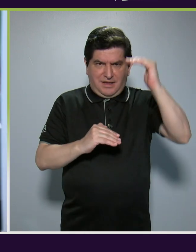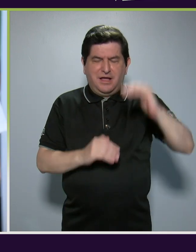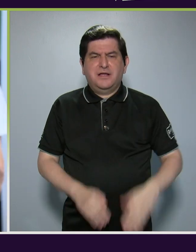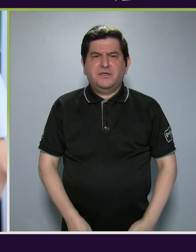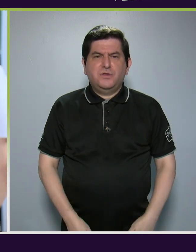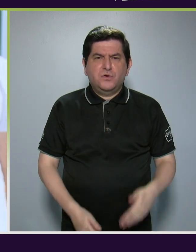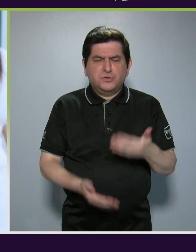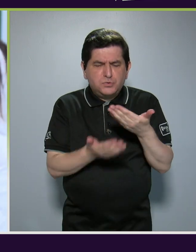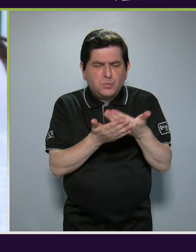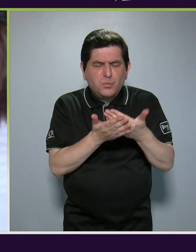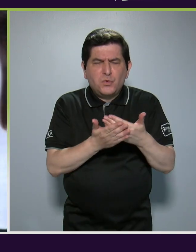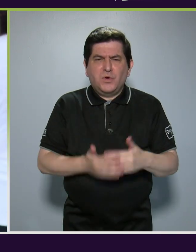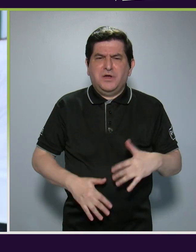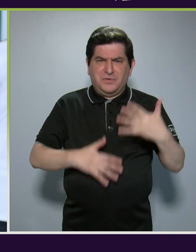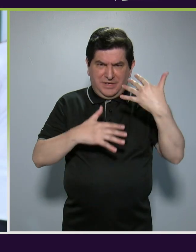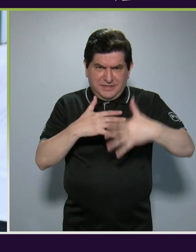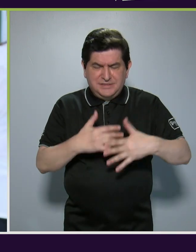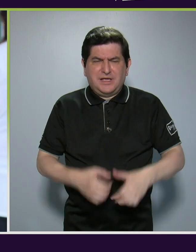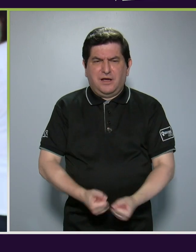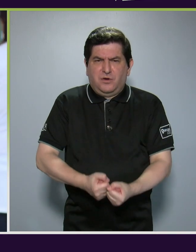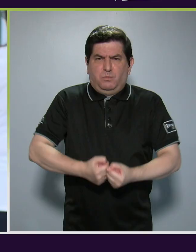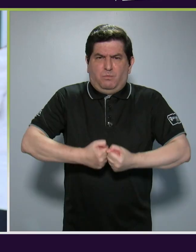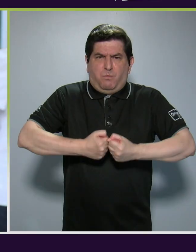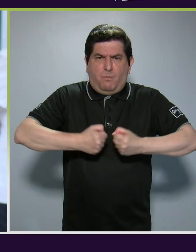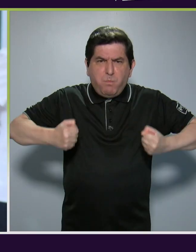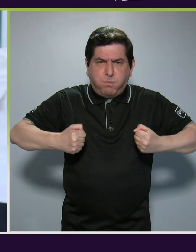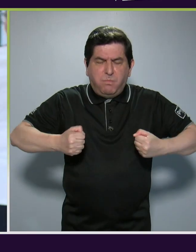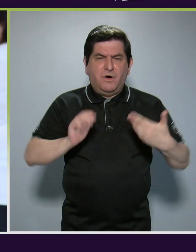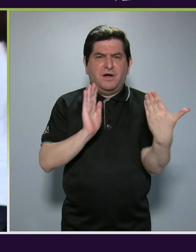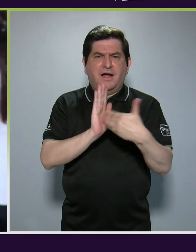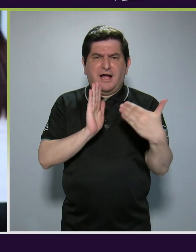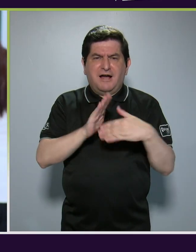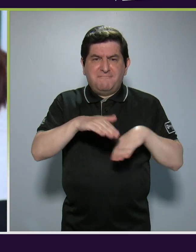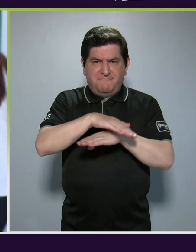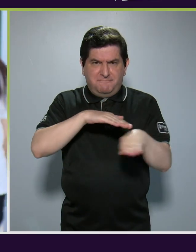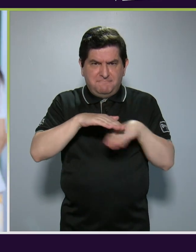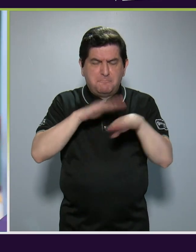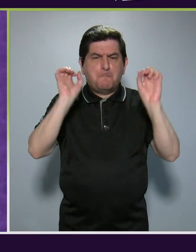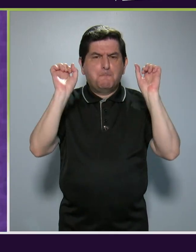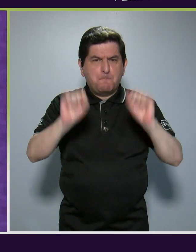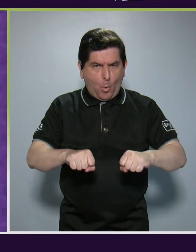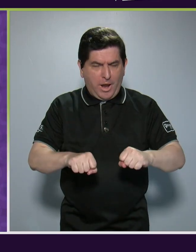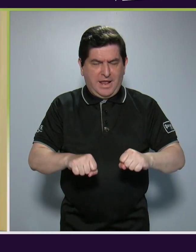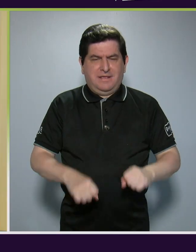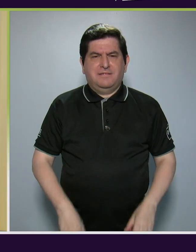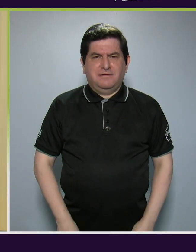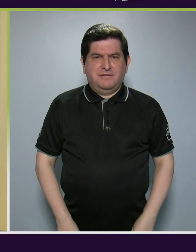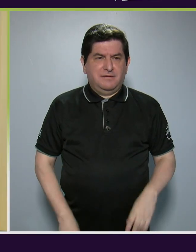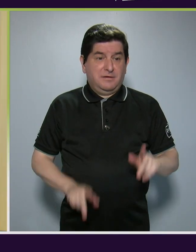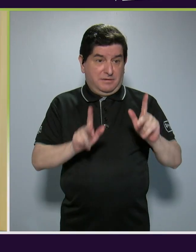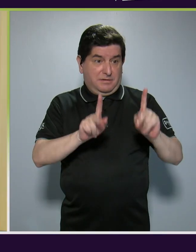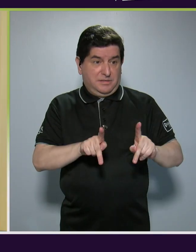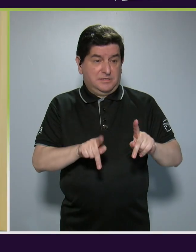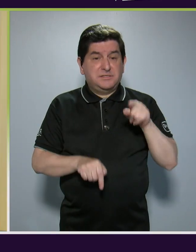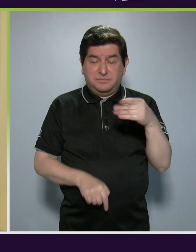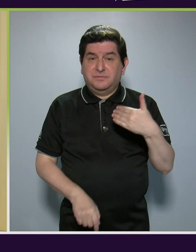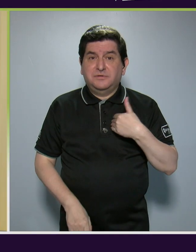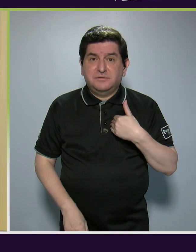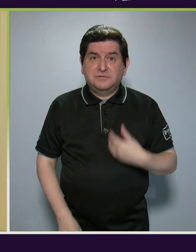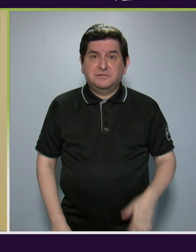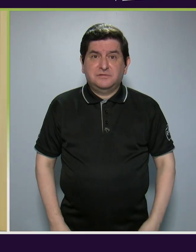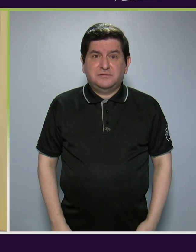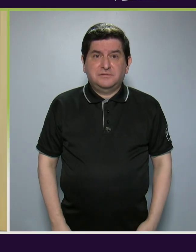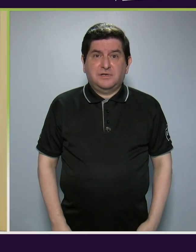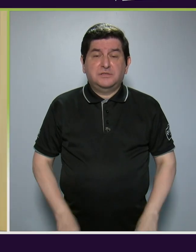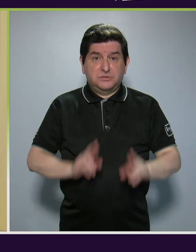cuanto a obesidad, en cuanto a, digamos, afectaciones básicas que podrían tener las personas y